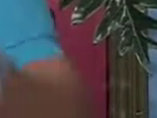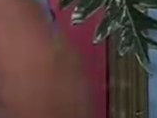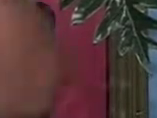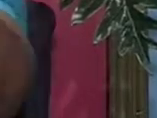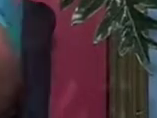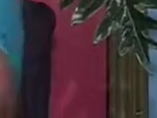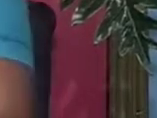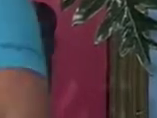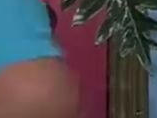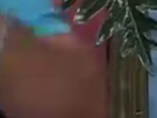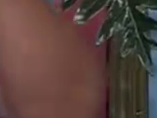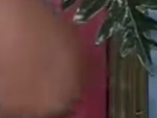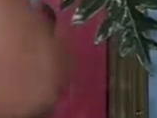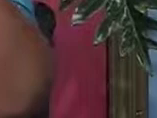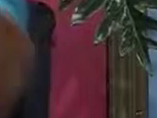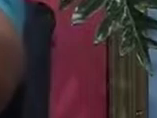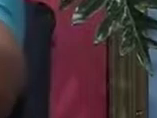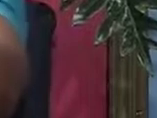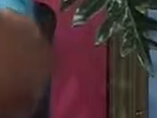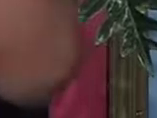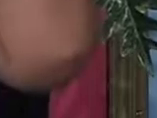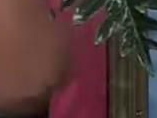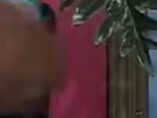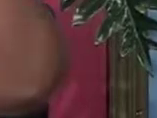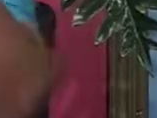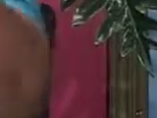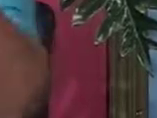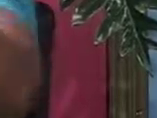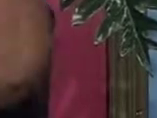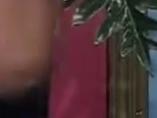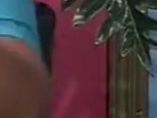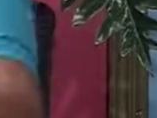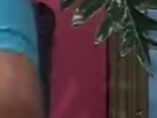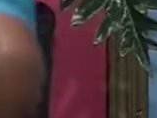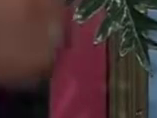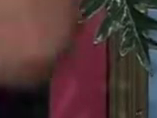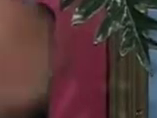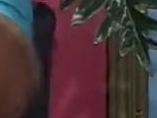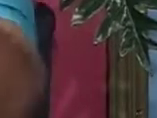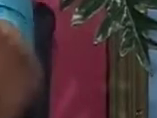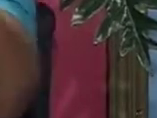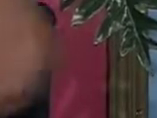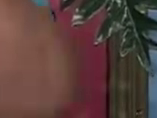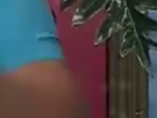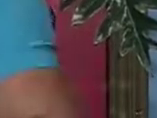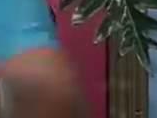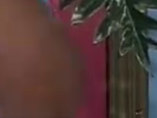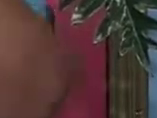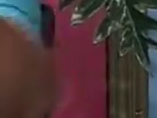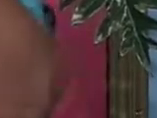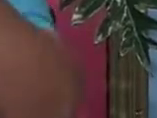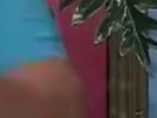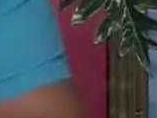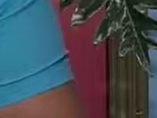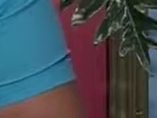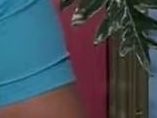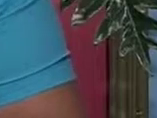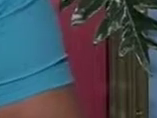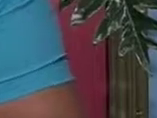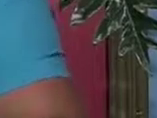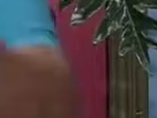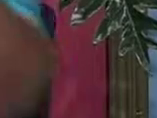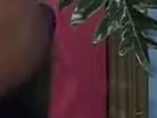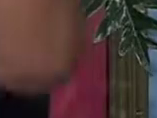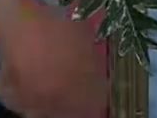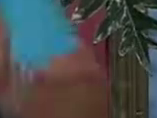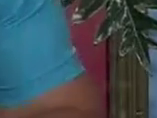empleo necesitas un vehículo necesit finanzas Dios lo va a Añadir a tu vida conforme bendigas a Dios y conforme alabes el nombre